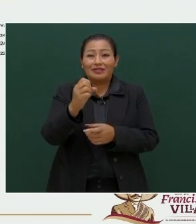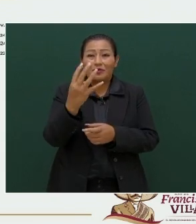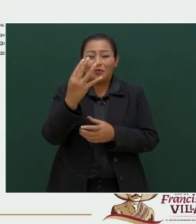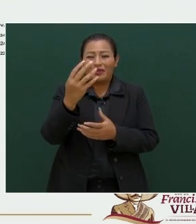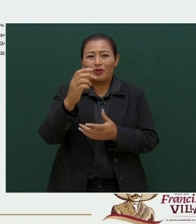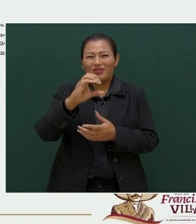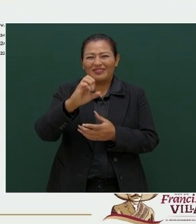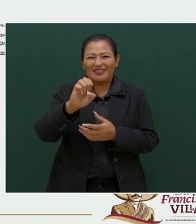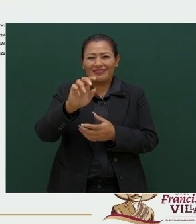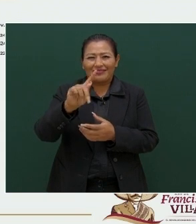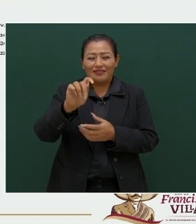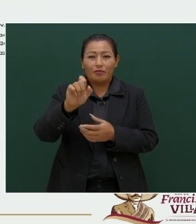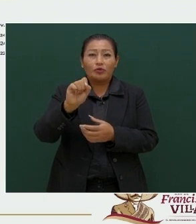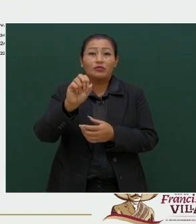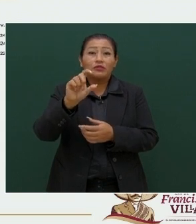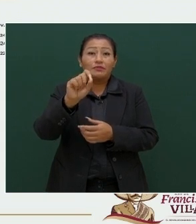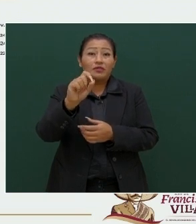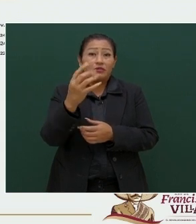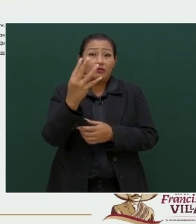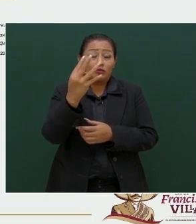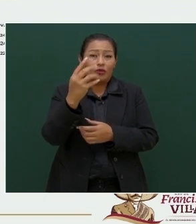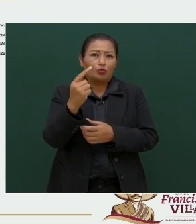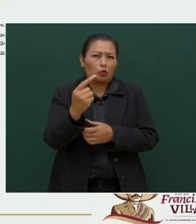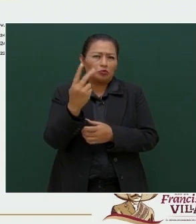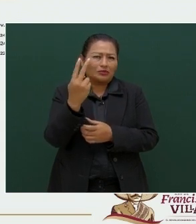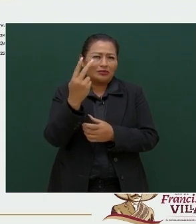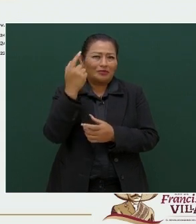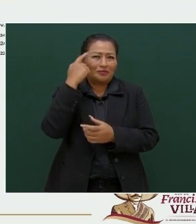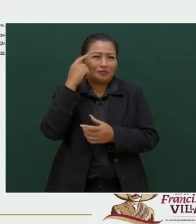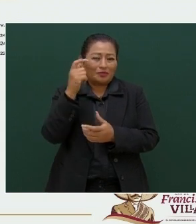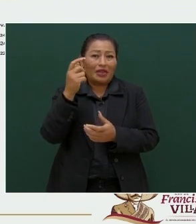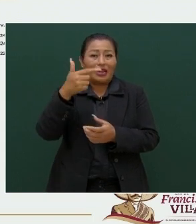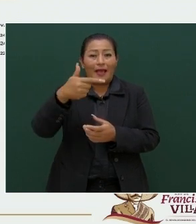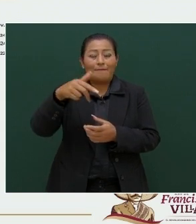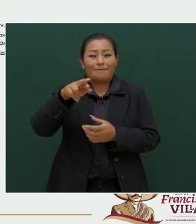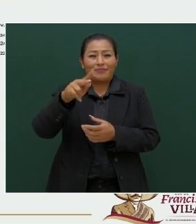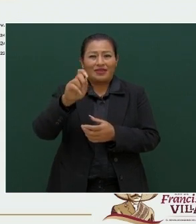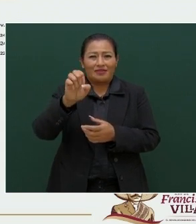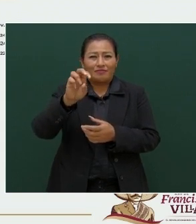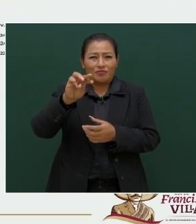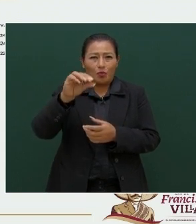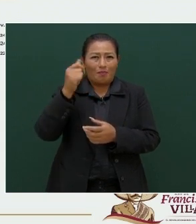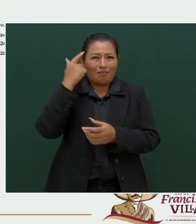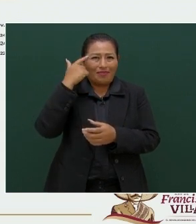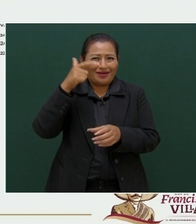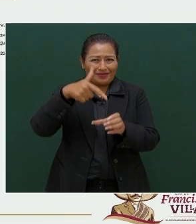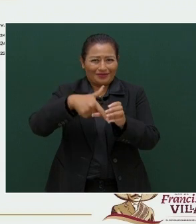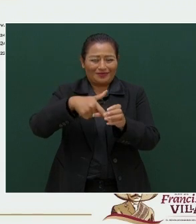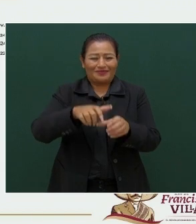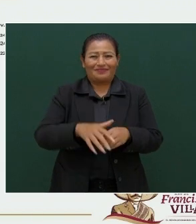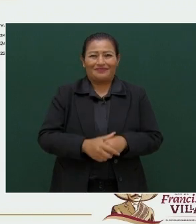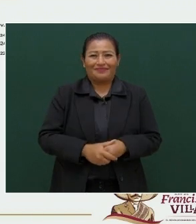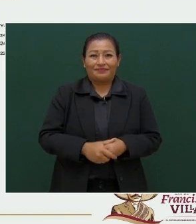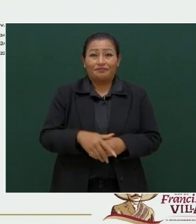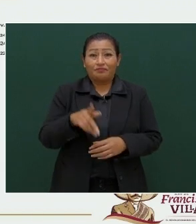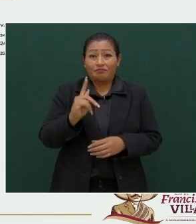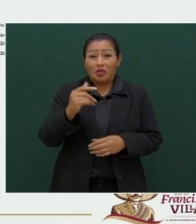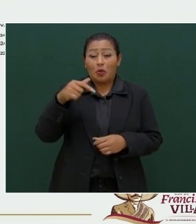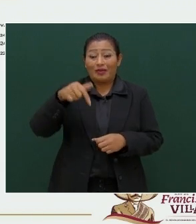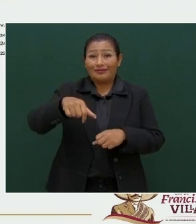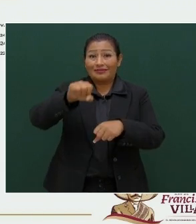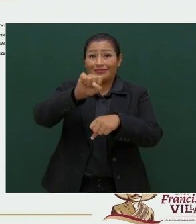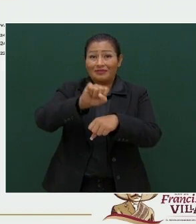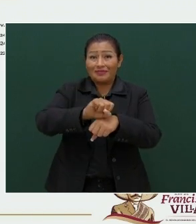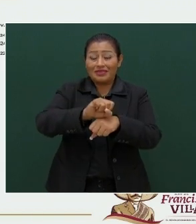$24.64 y $24.02 para la premium y el diésel respectivamente. Durante esta